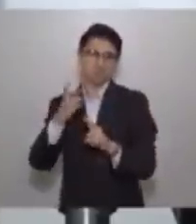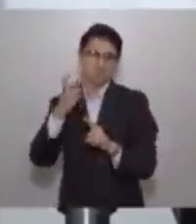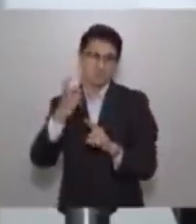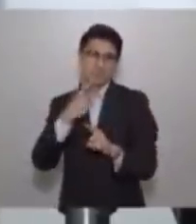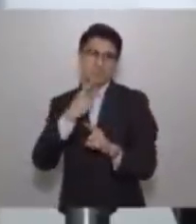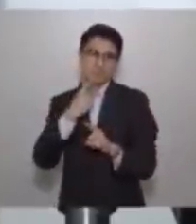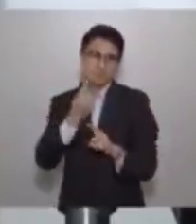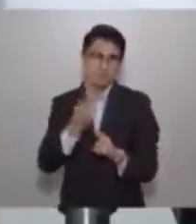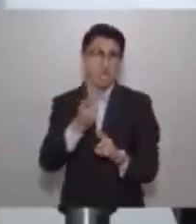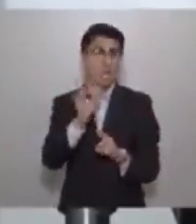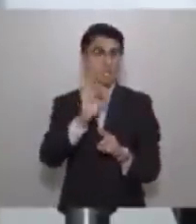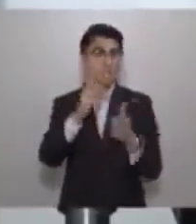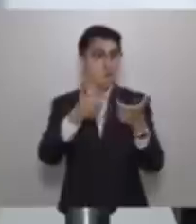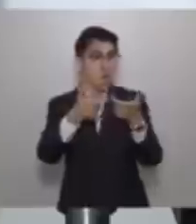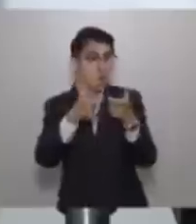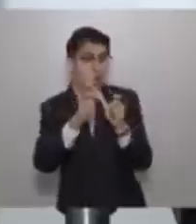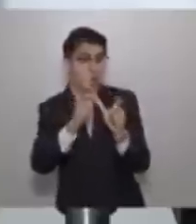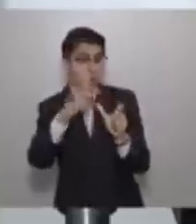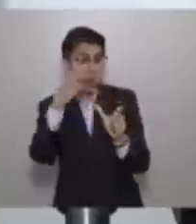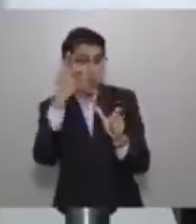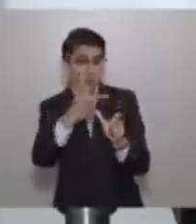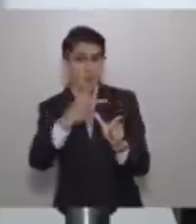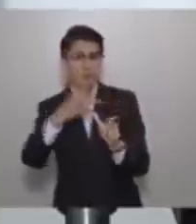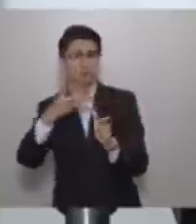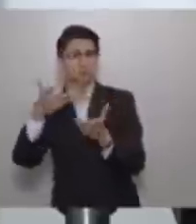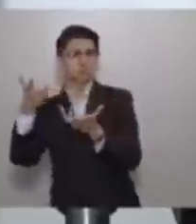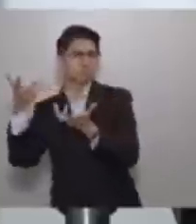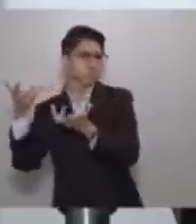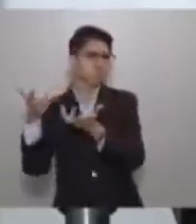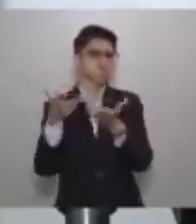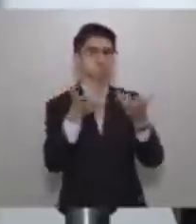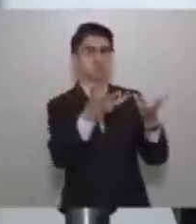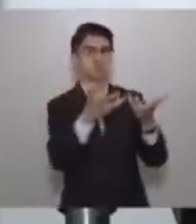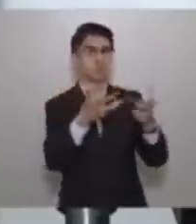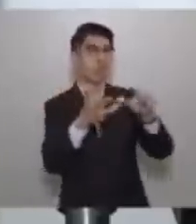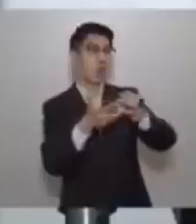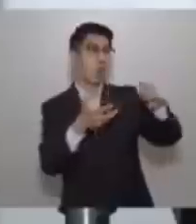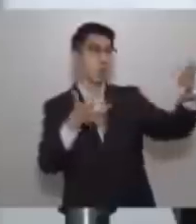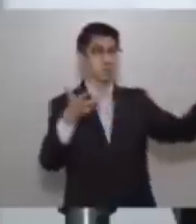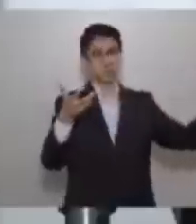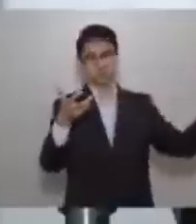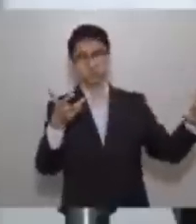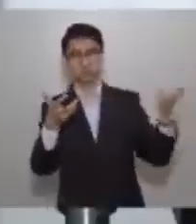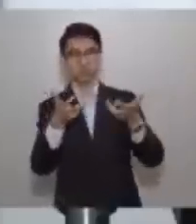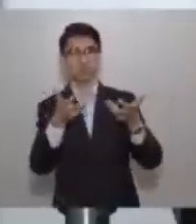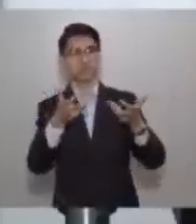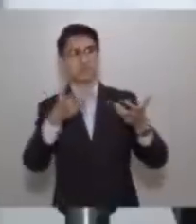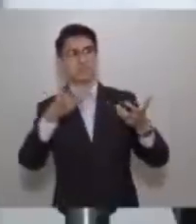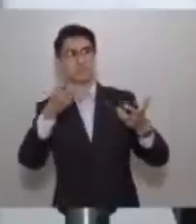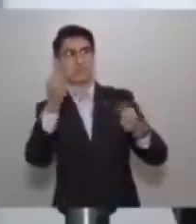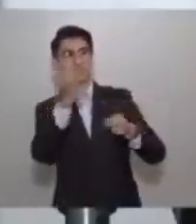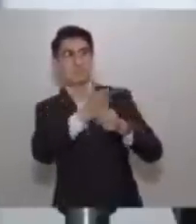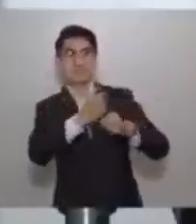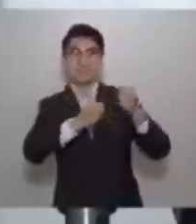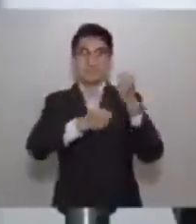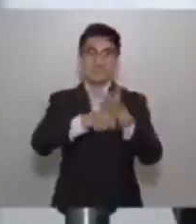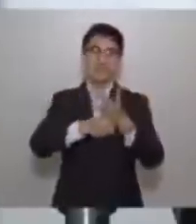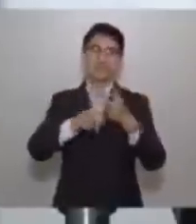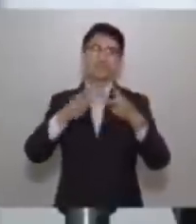de que descubramos alguna situación en el futuro y que podamos, por supuesto, adicionar información para ustedes. Hasta este